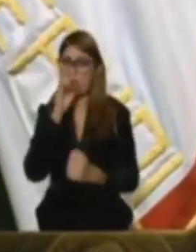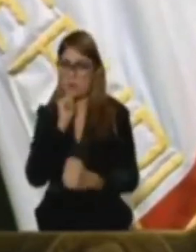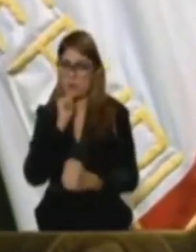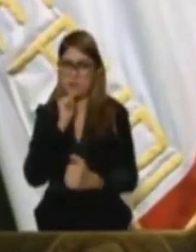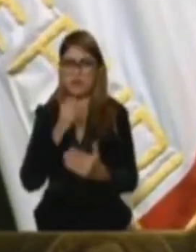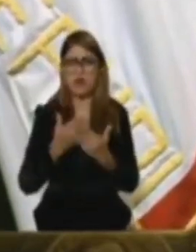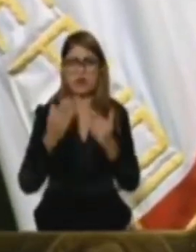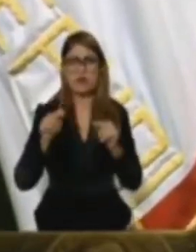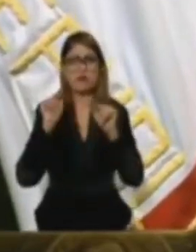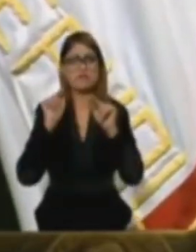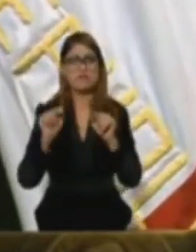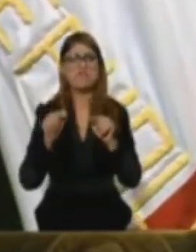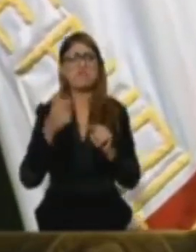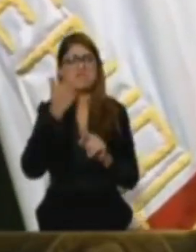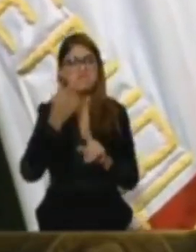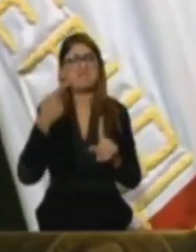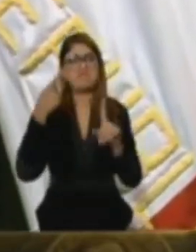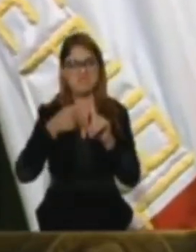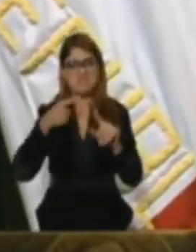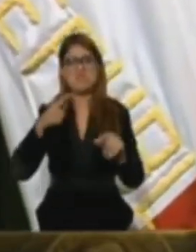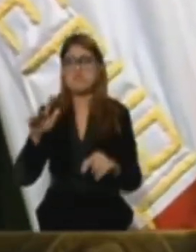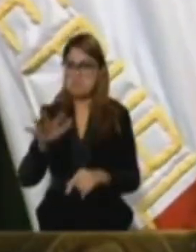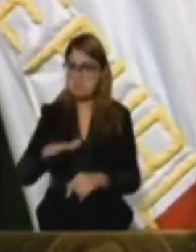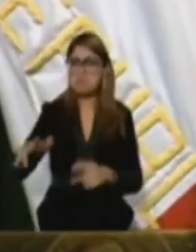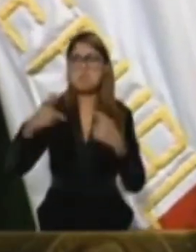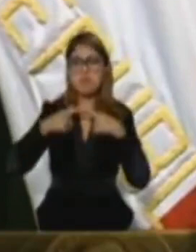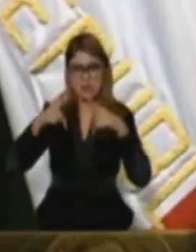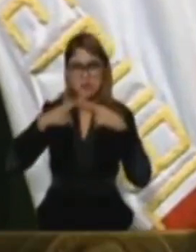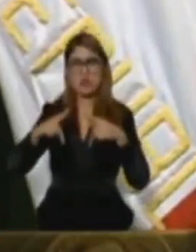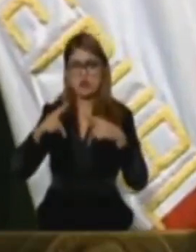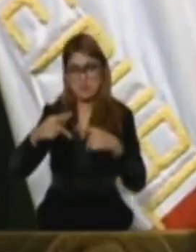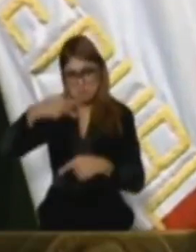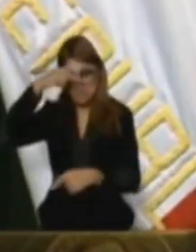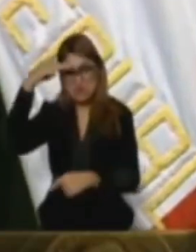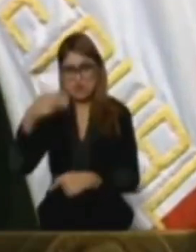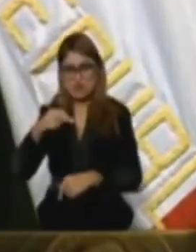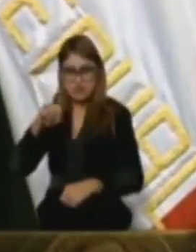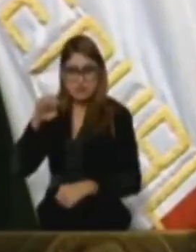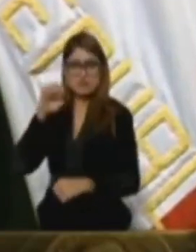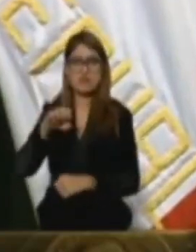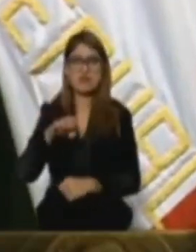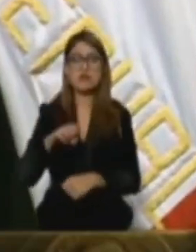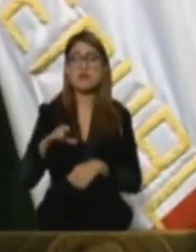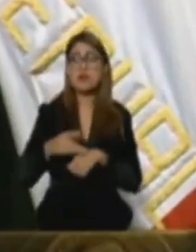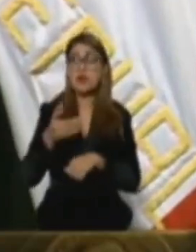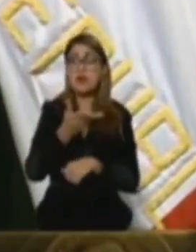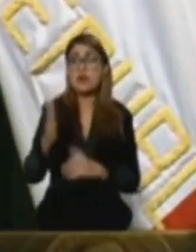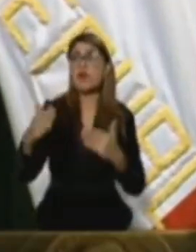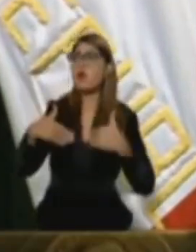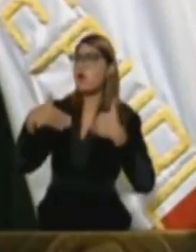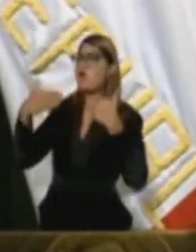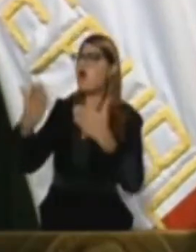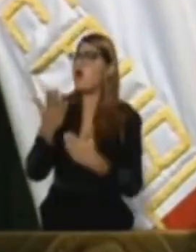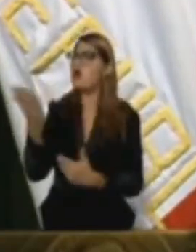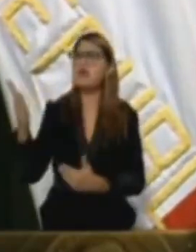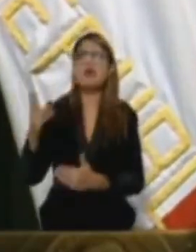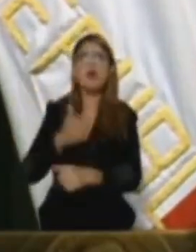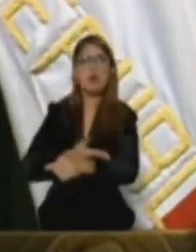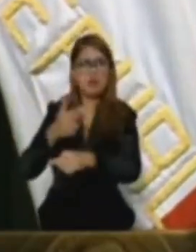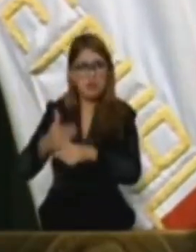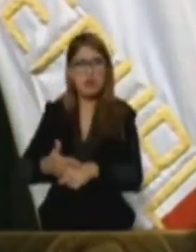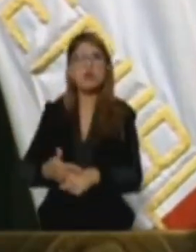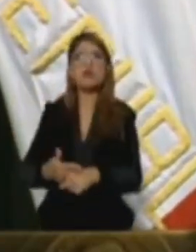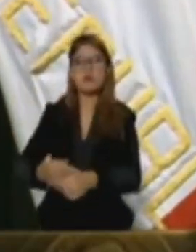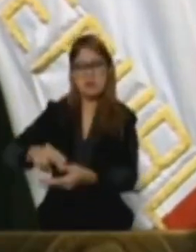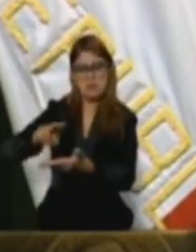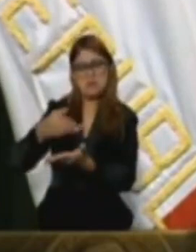Se pretende engañar a la nación mexicana, a esta noble patria que, confiando en vuestra honradez y vuestro valor, ha